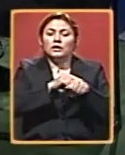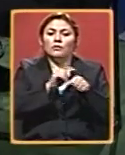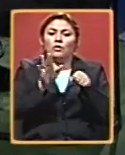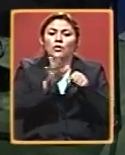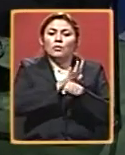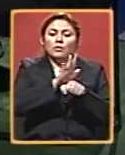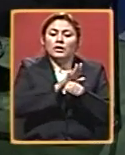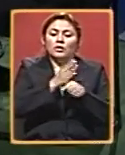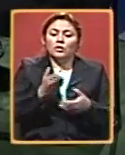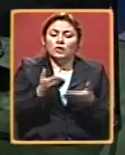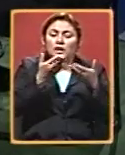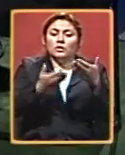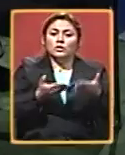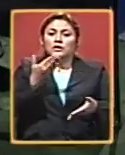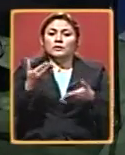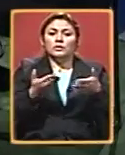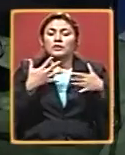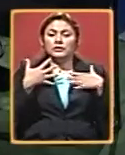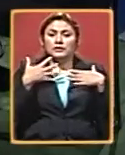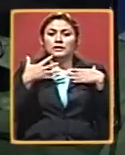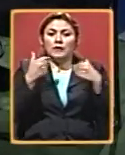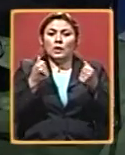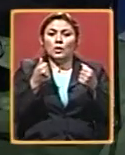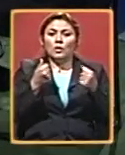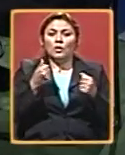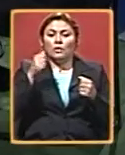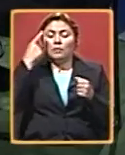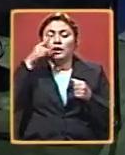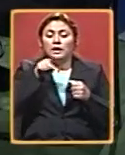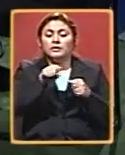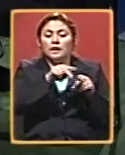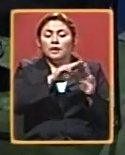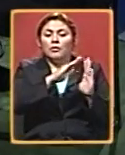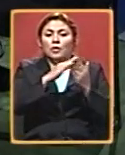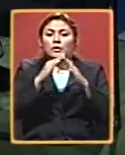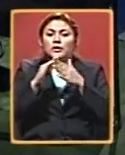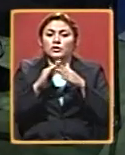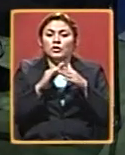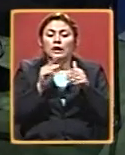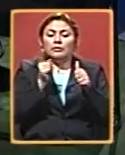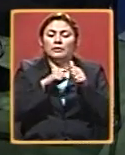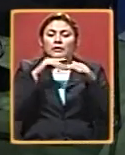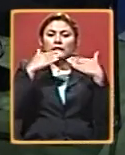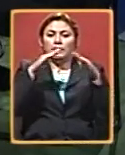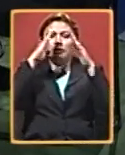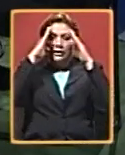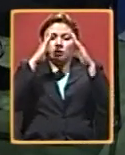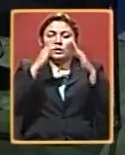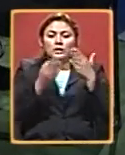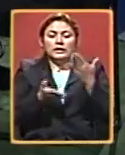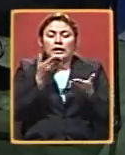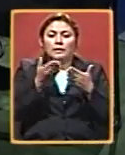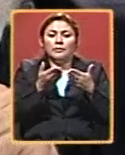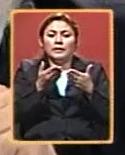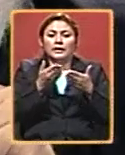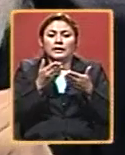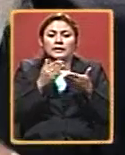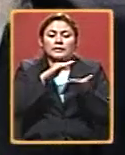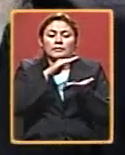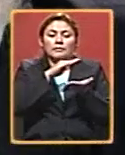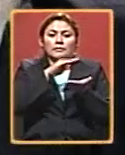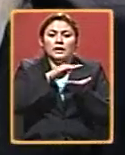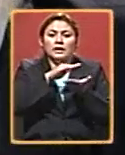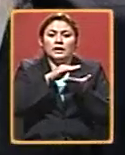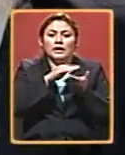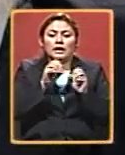proveyendo servicios de salud para esa población, el primer nivel de atención. Tal vez una pequeña aclaración. EBAIS,